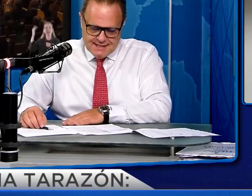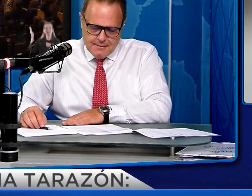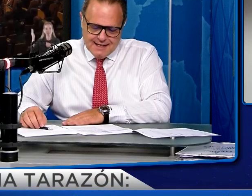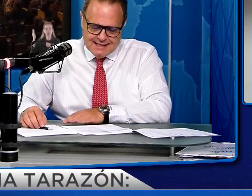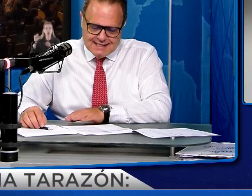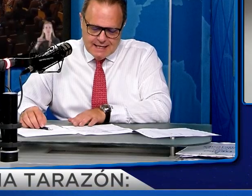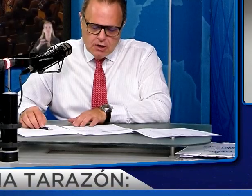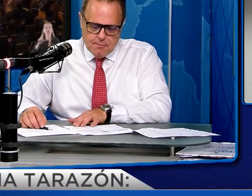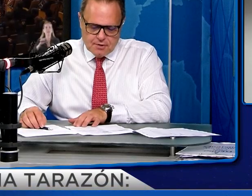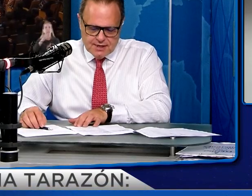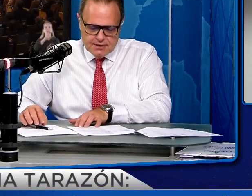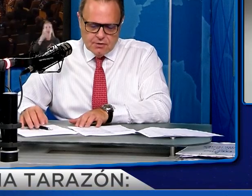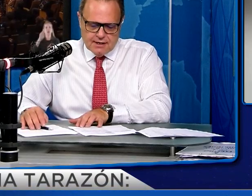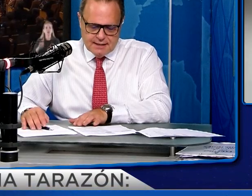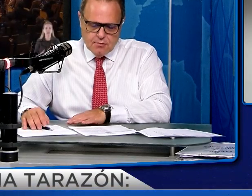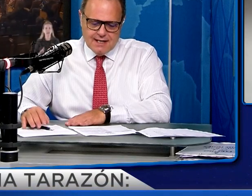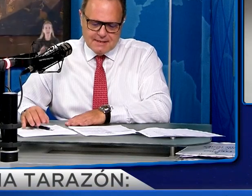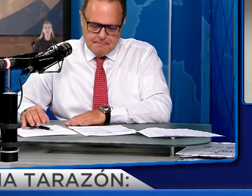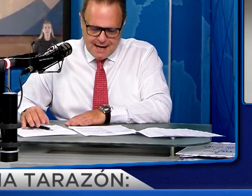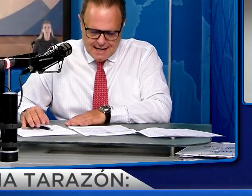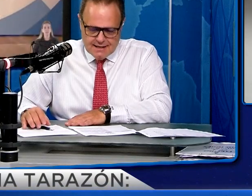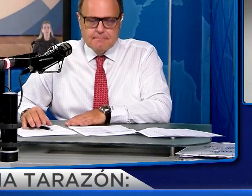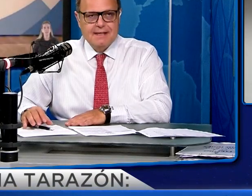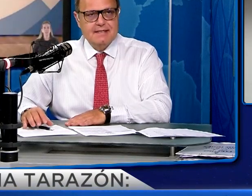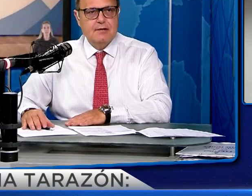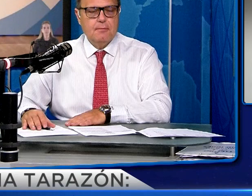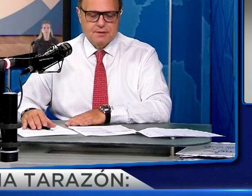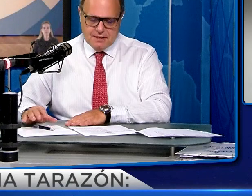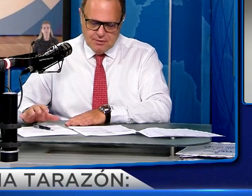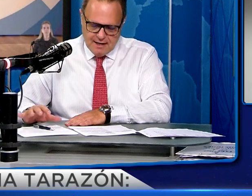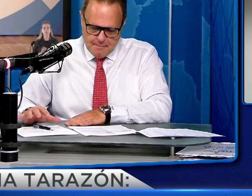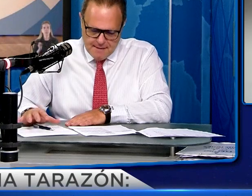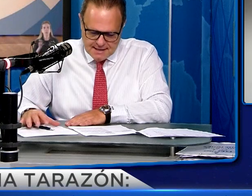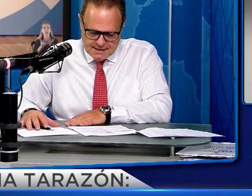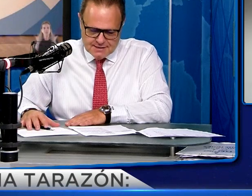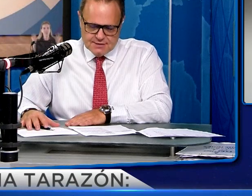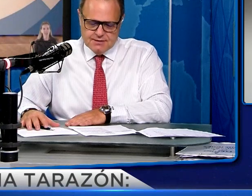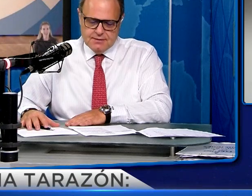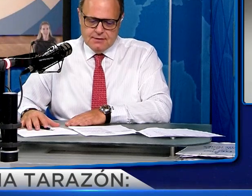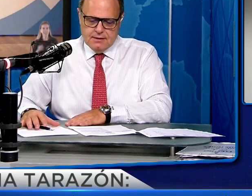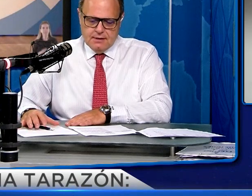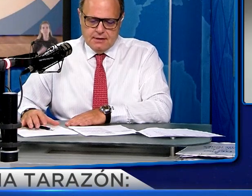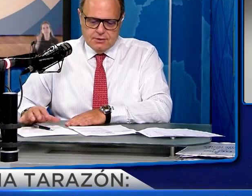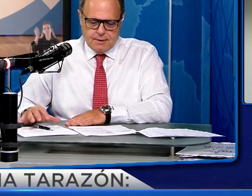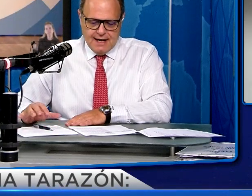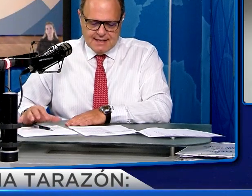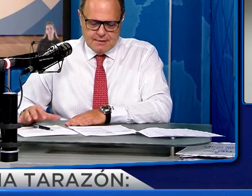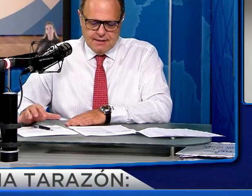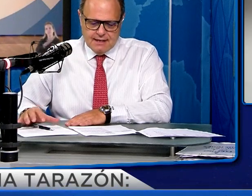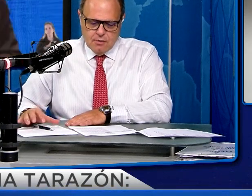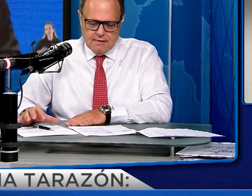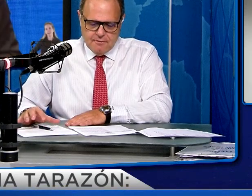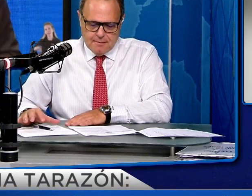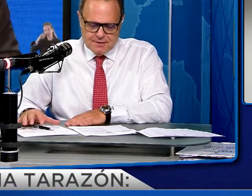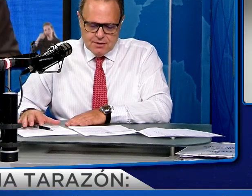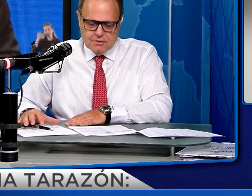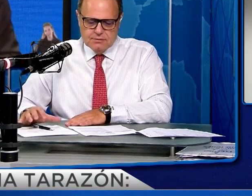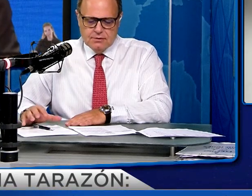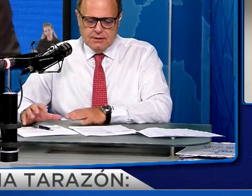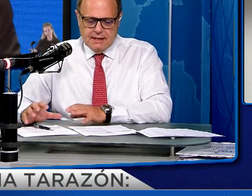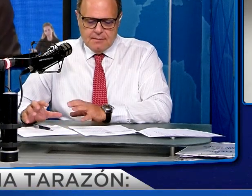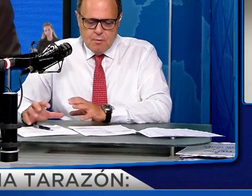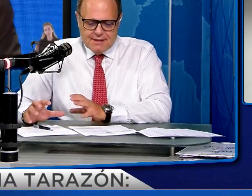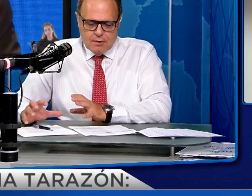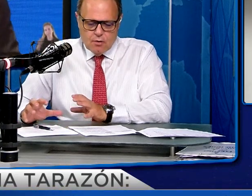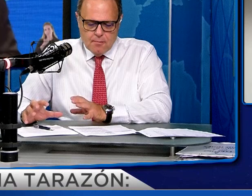dentro de ese 25% que según la CEPAL, 25% de las metas sobre las que se cuenta con información